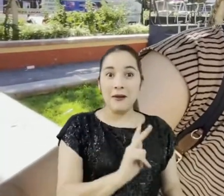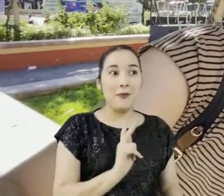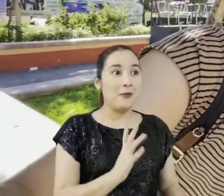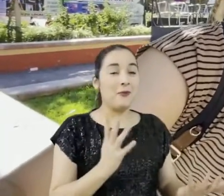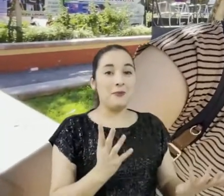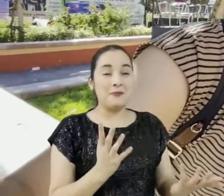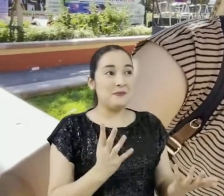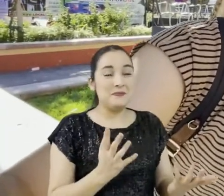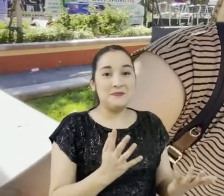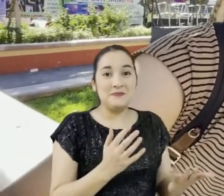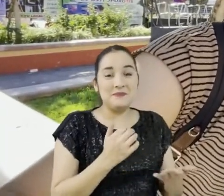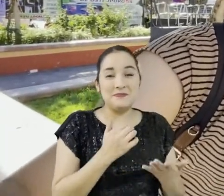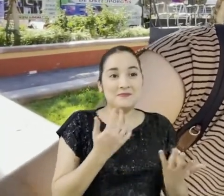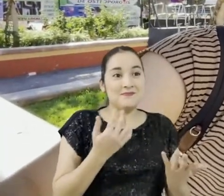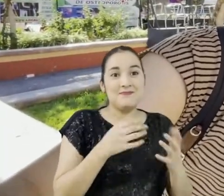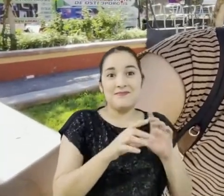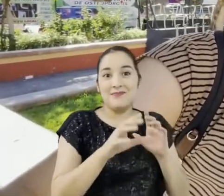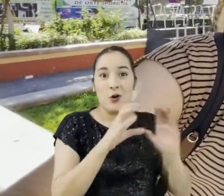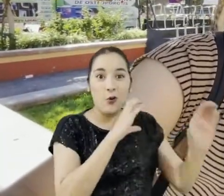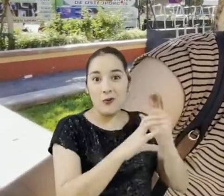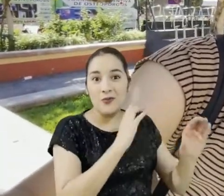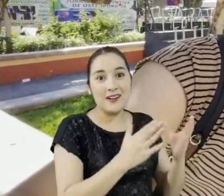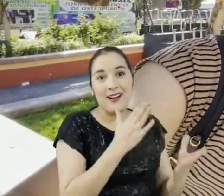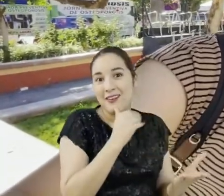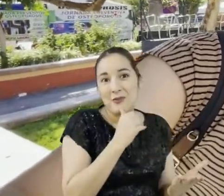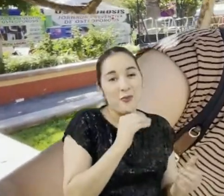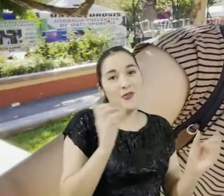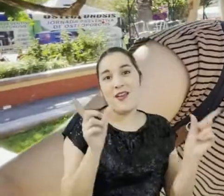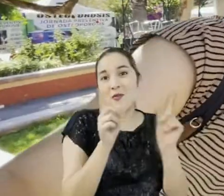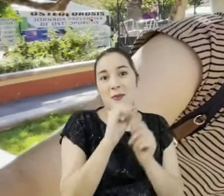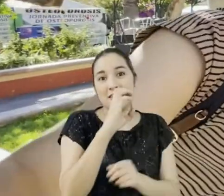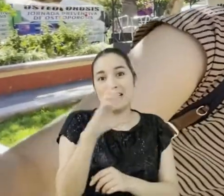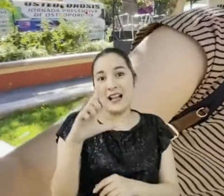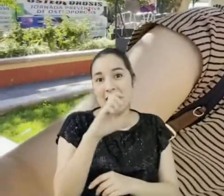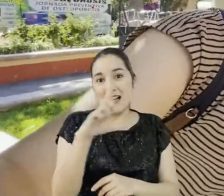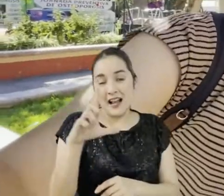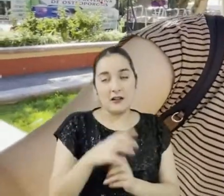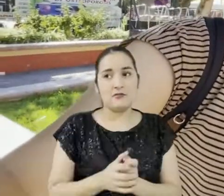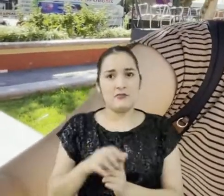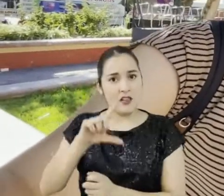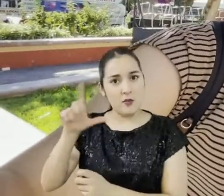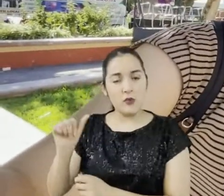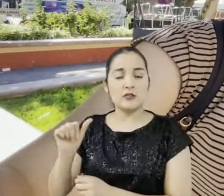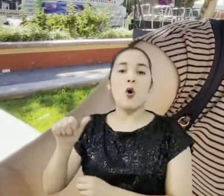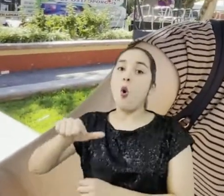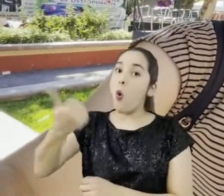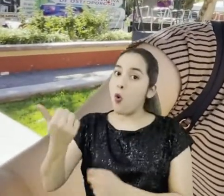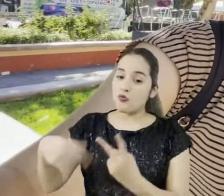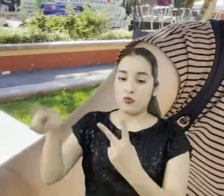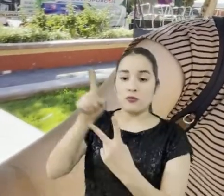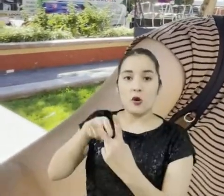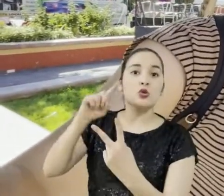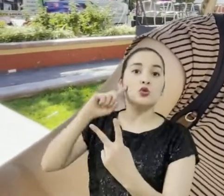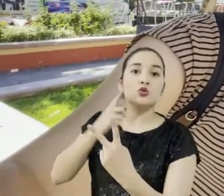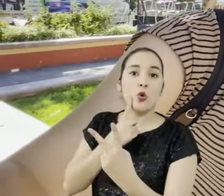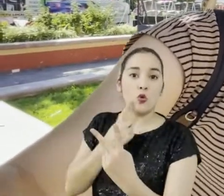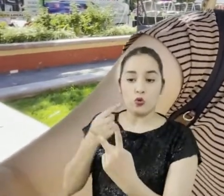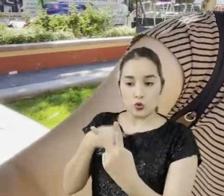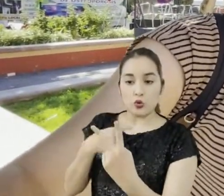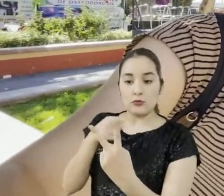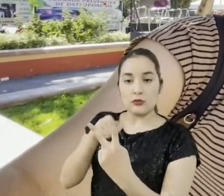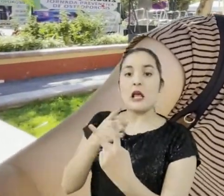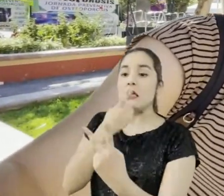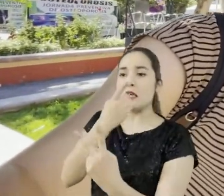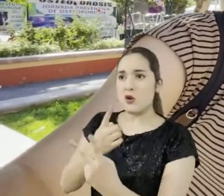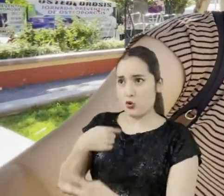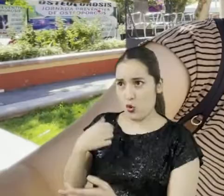la panadería para estar ahí conmigo. ¿Por qué se emocionó? Y ya, me dirigí al chico más joven y ya le digo también, oye, te ayudo, sabes lengua de